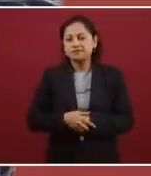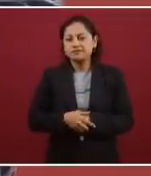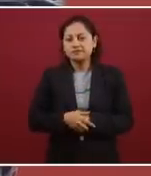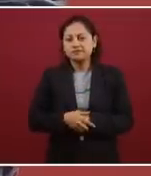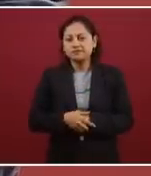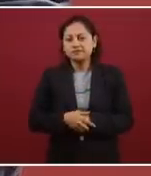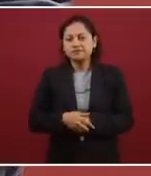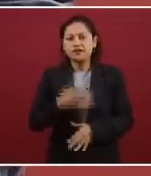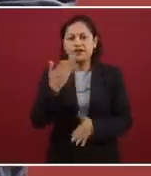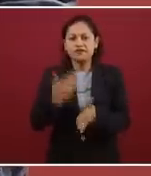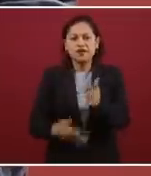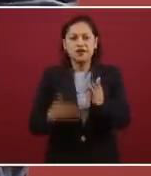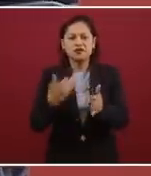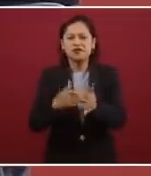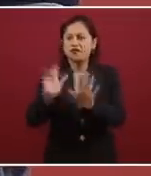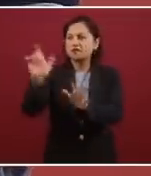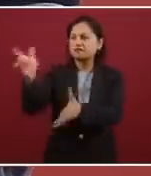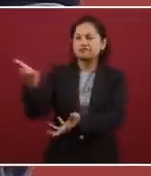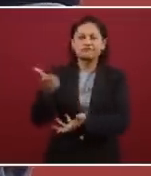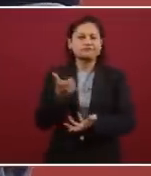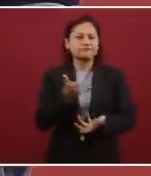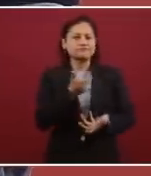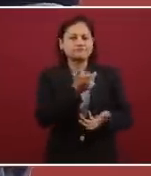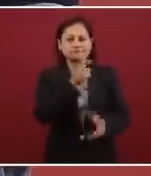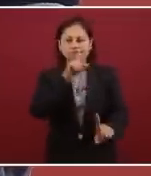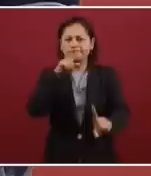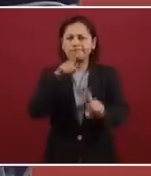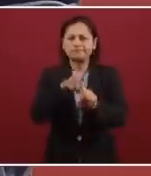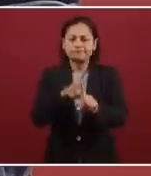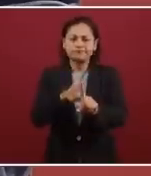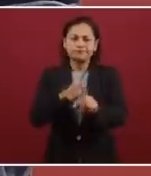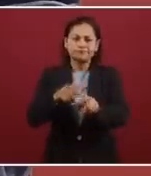más inversión para infraestructura,